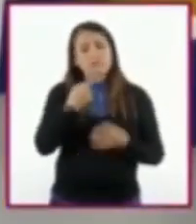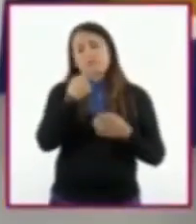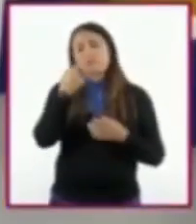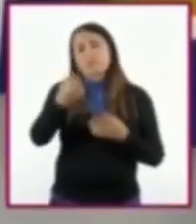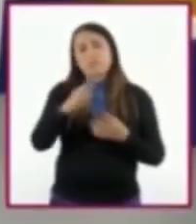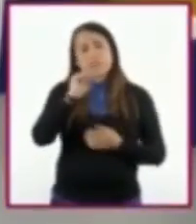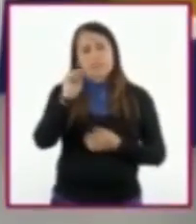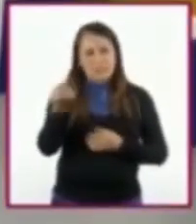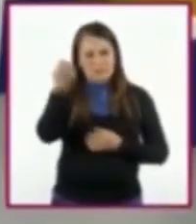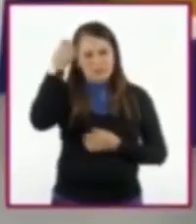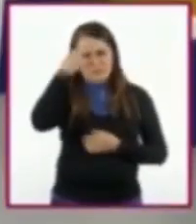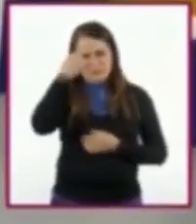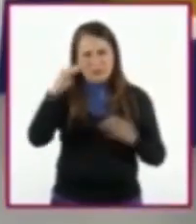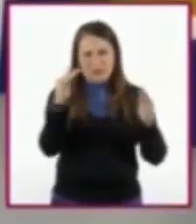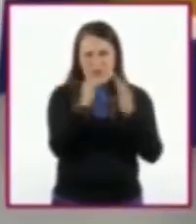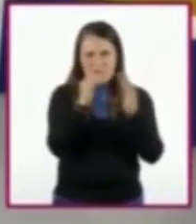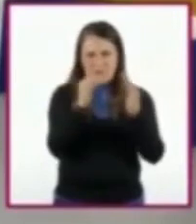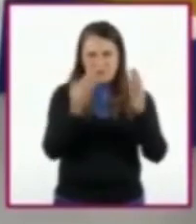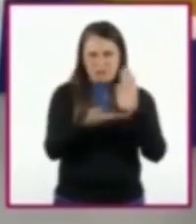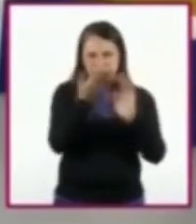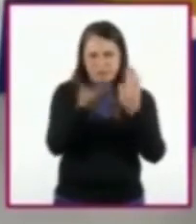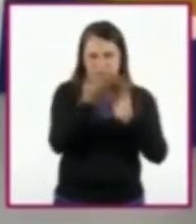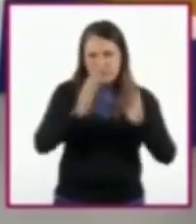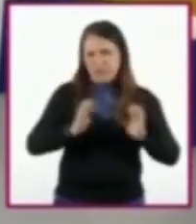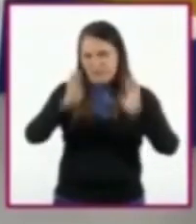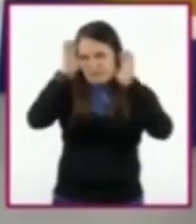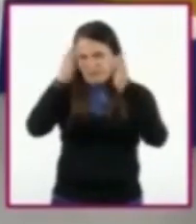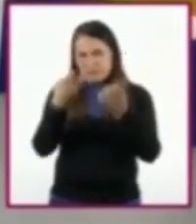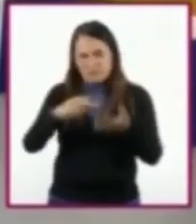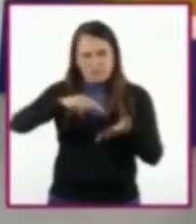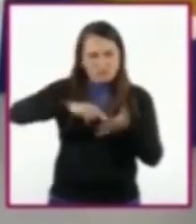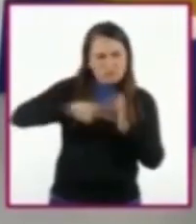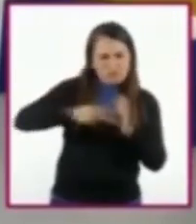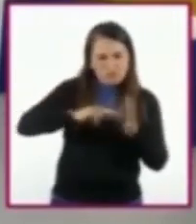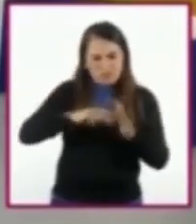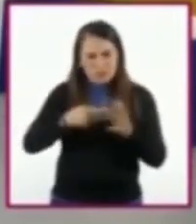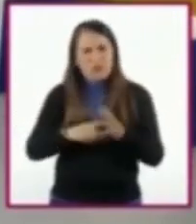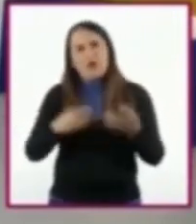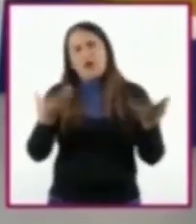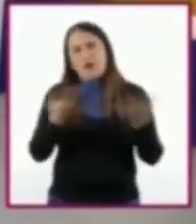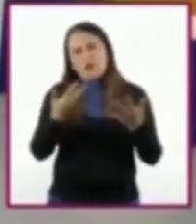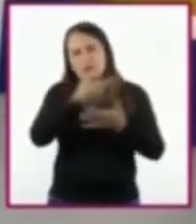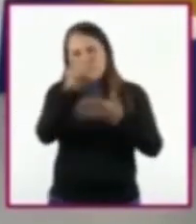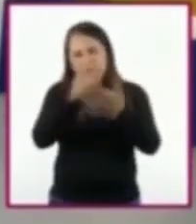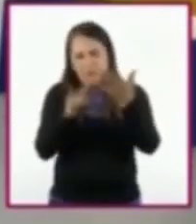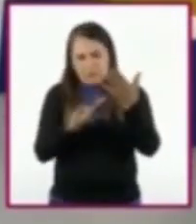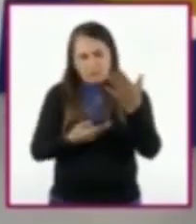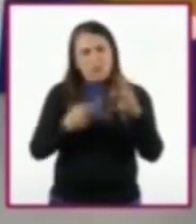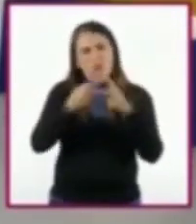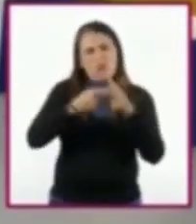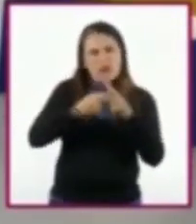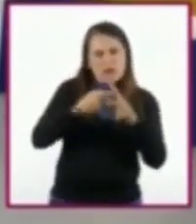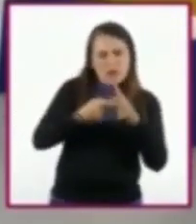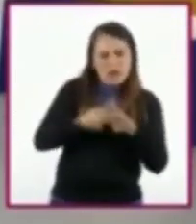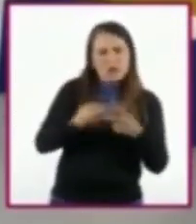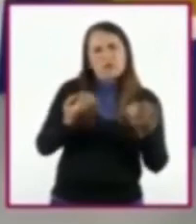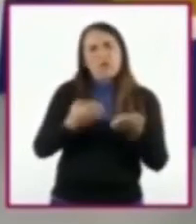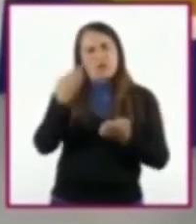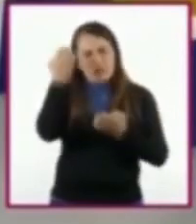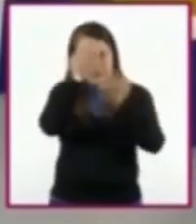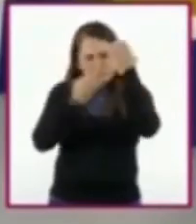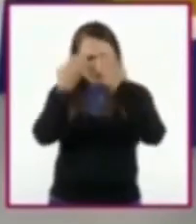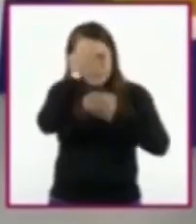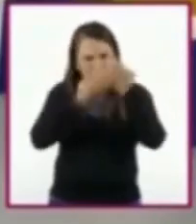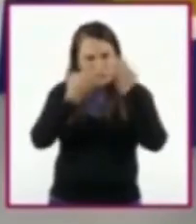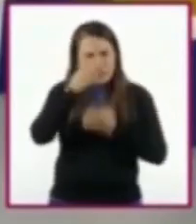tecnologías de la construcción son un conjunto de técnicas de ingeniería como el diseño estructural, cálculo de fuerzas, estudio de